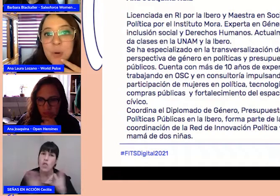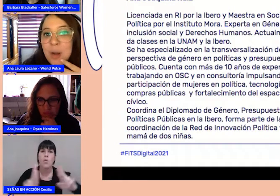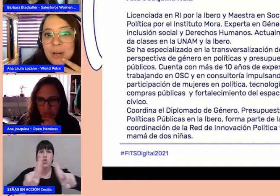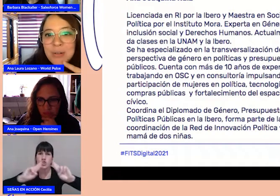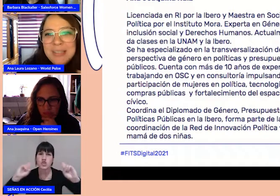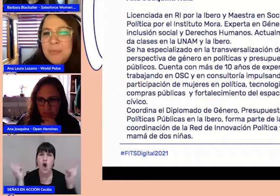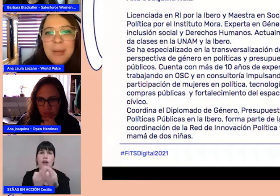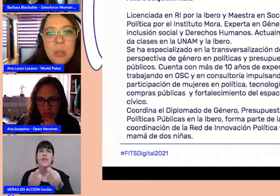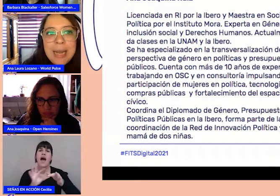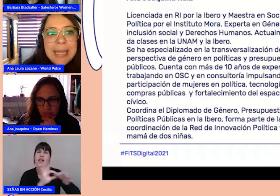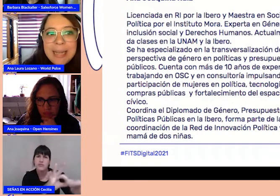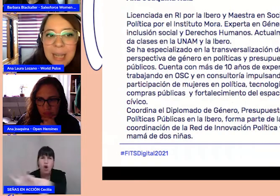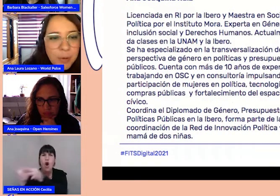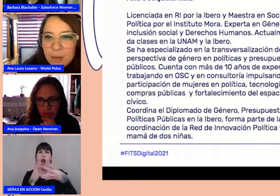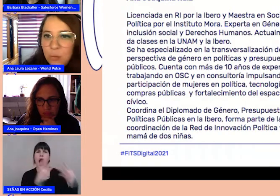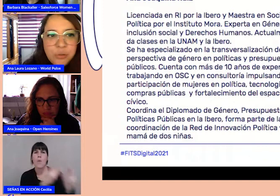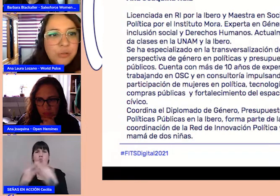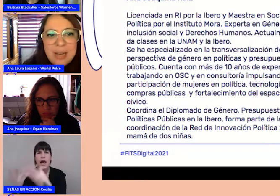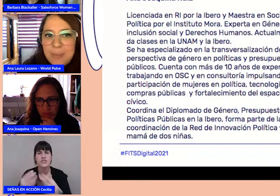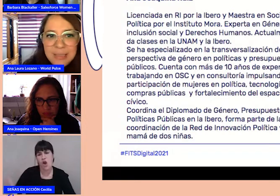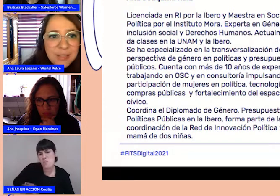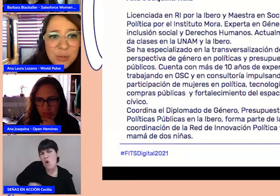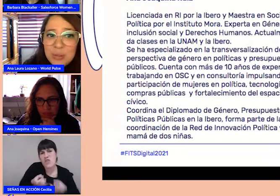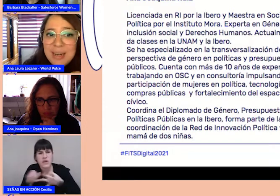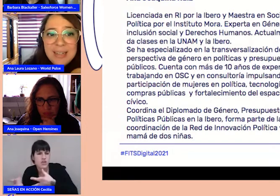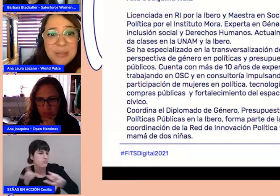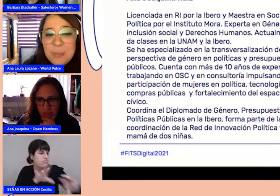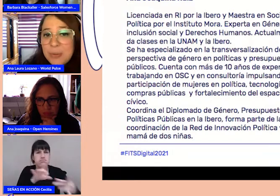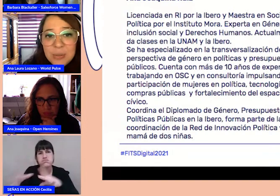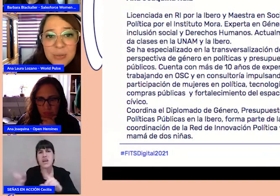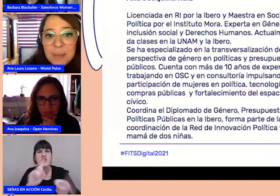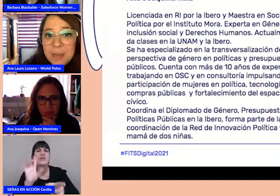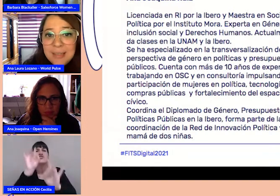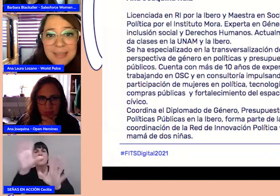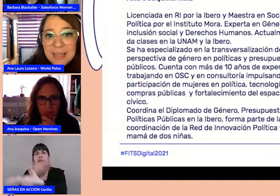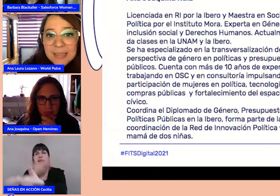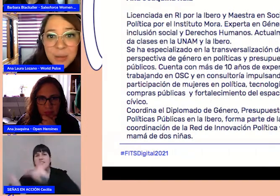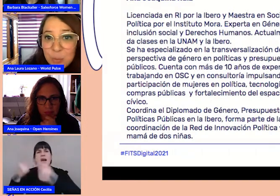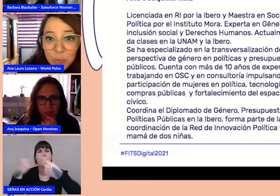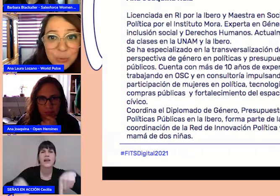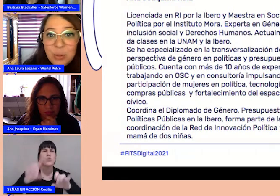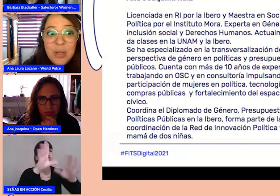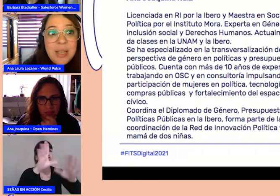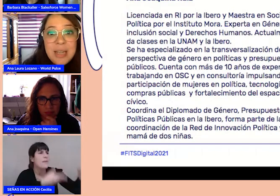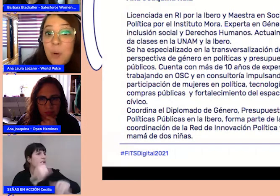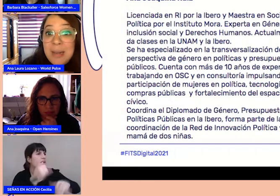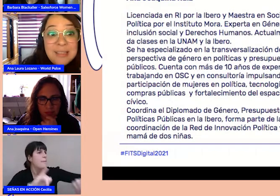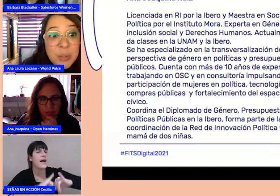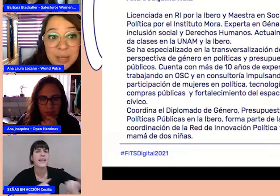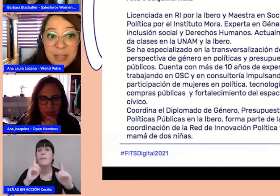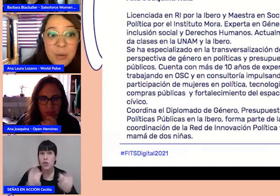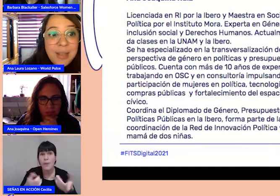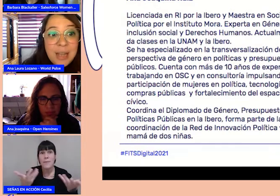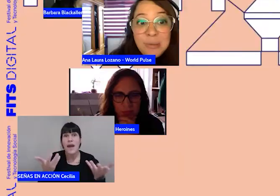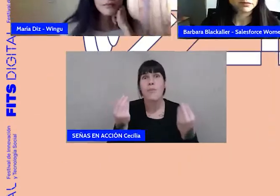Y por colaboración estamos hablando de intercambio de recursos, de capacitación, de creación de proyectos y campañas de incidencia en conjunto,